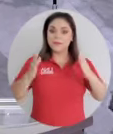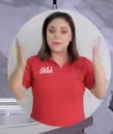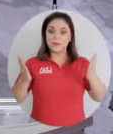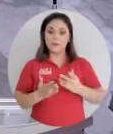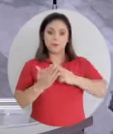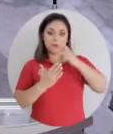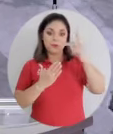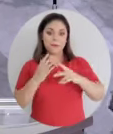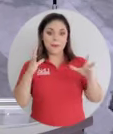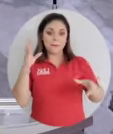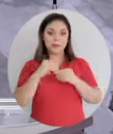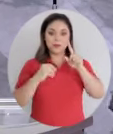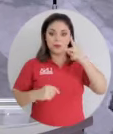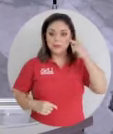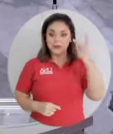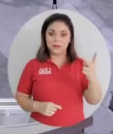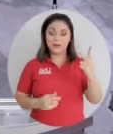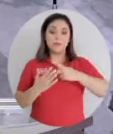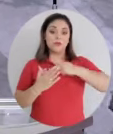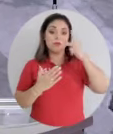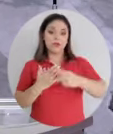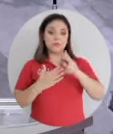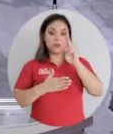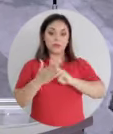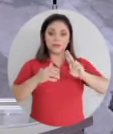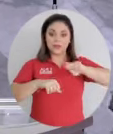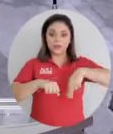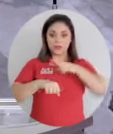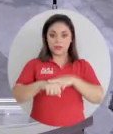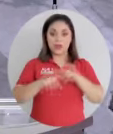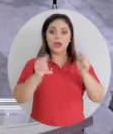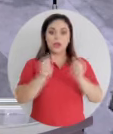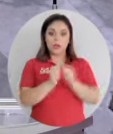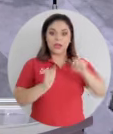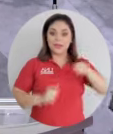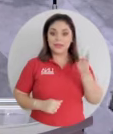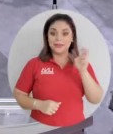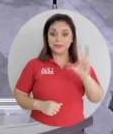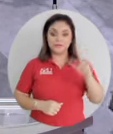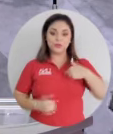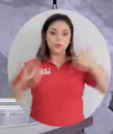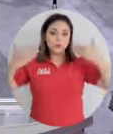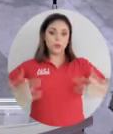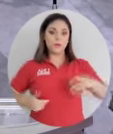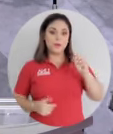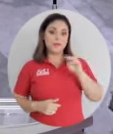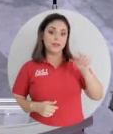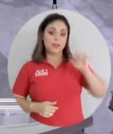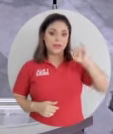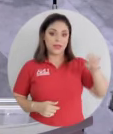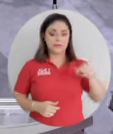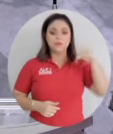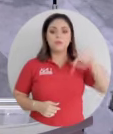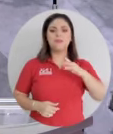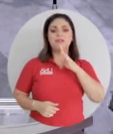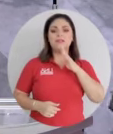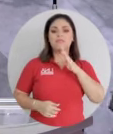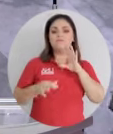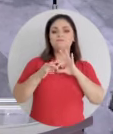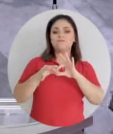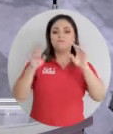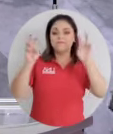Hola, ¿qué tal? Bienvenidos a una edición más de Una Mirada, el programa de la Universidad Nacional ICINAR S.A. Soy Maribel Quiroz Jara y hoy